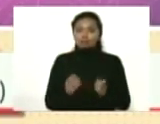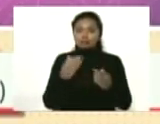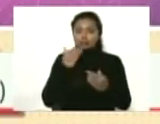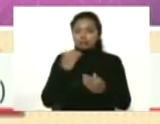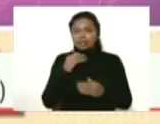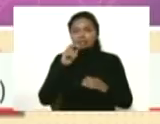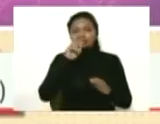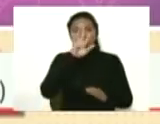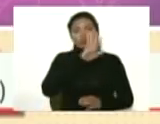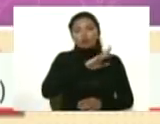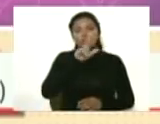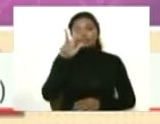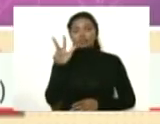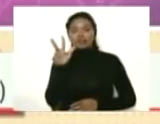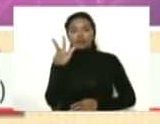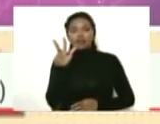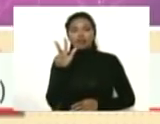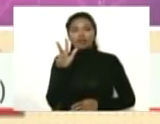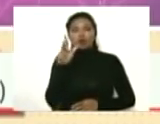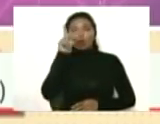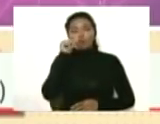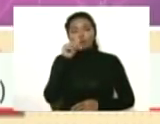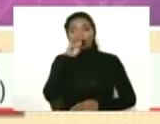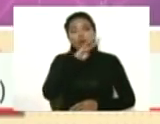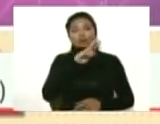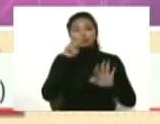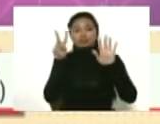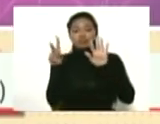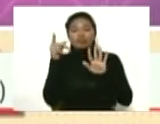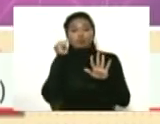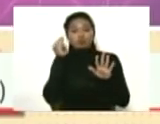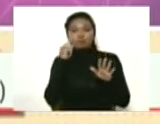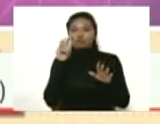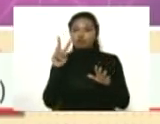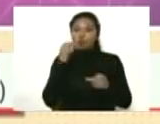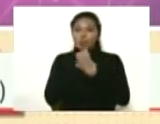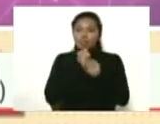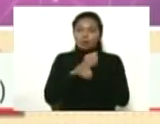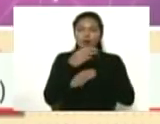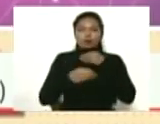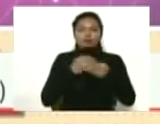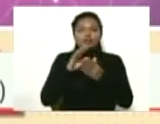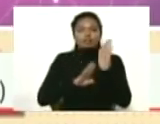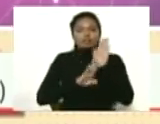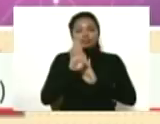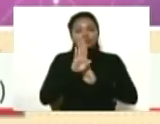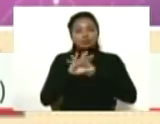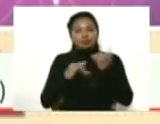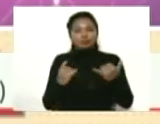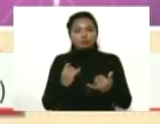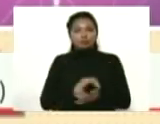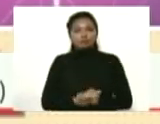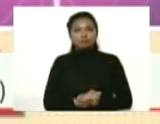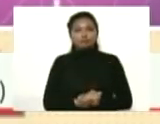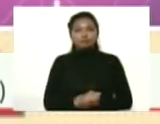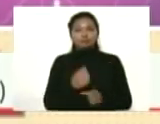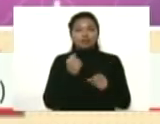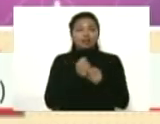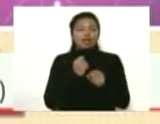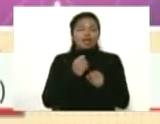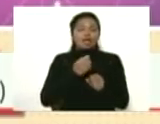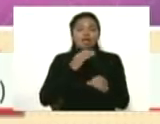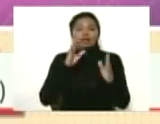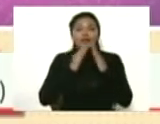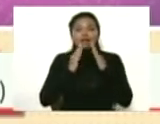53 hombres, 47 mujeres. Y miren todas las labores que cumplen para el desarrollo de hogares de la